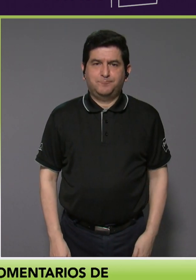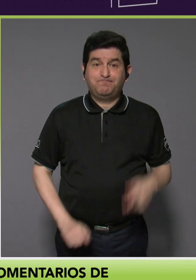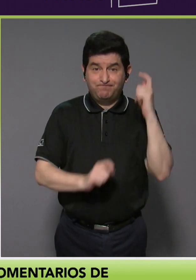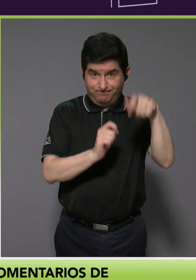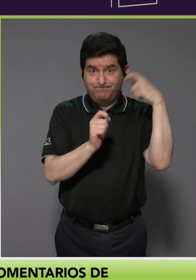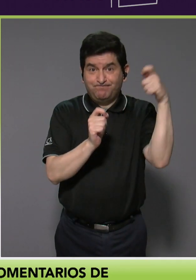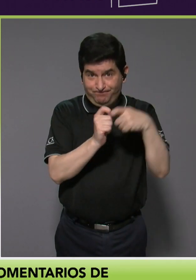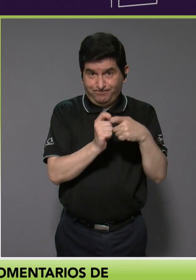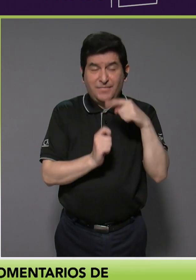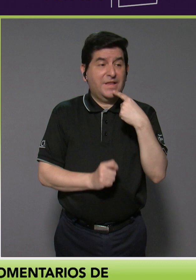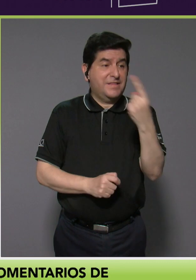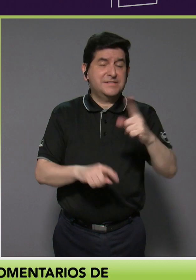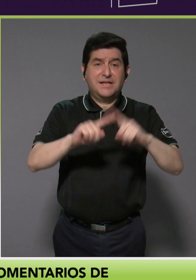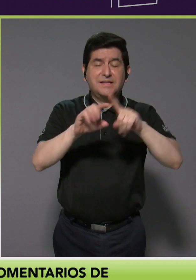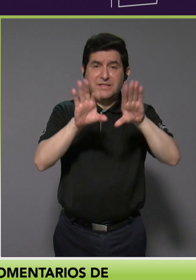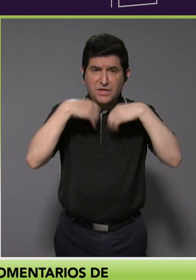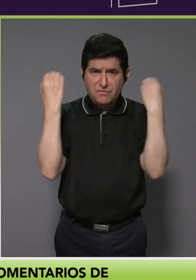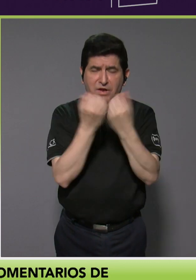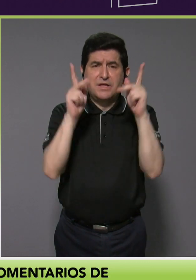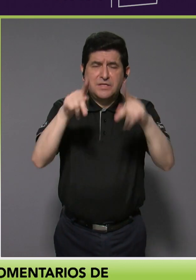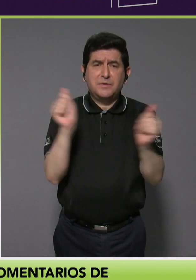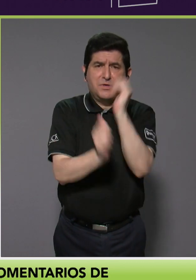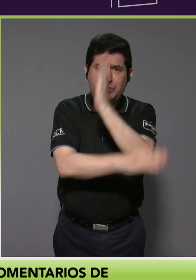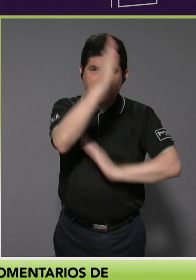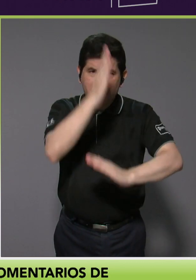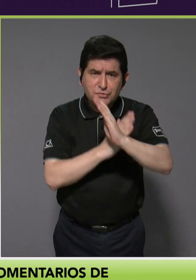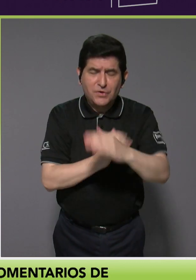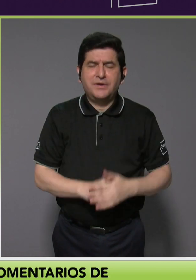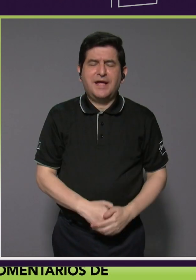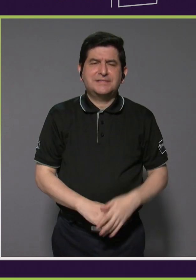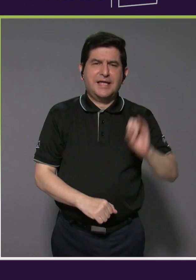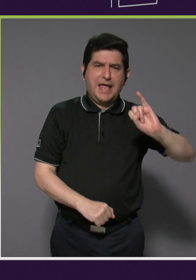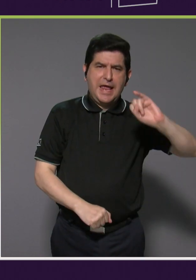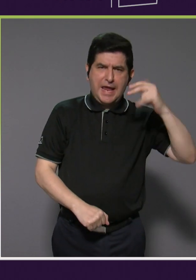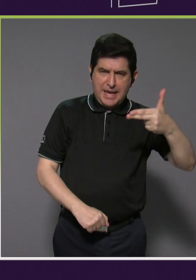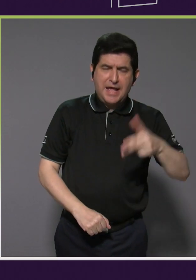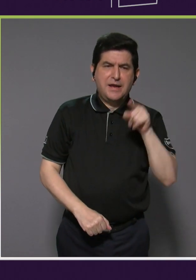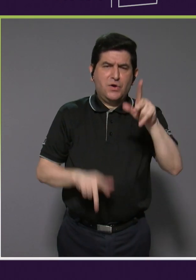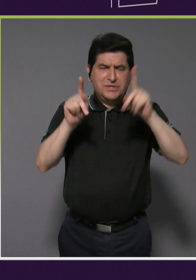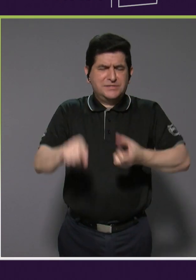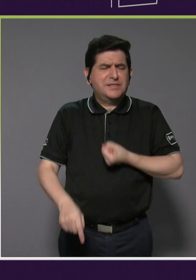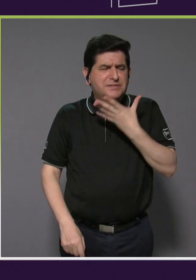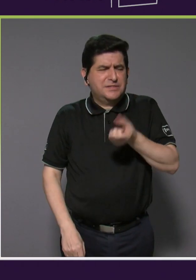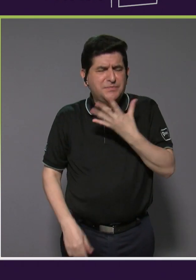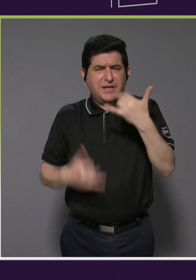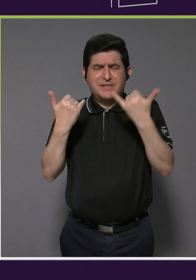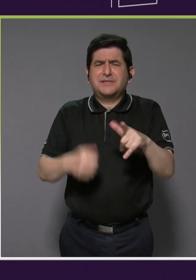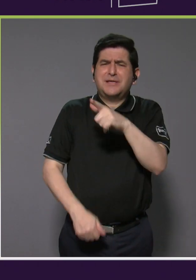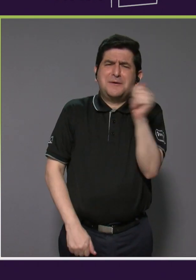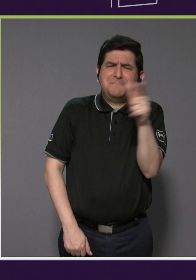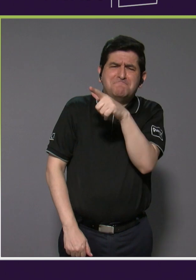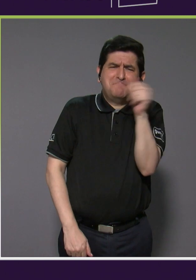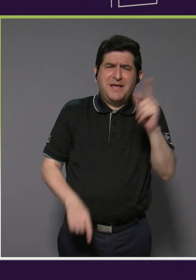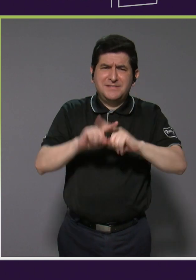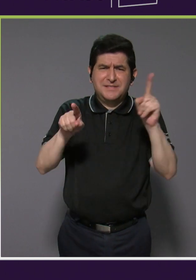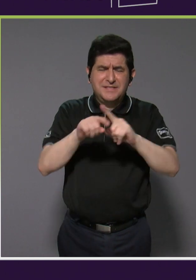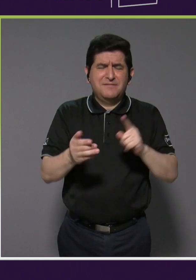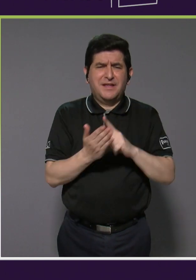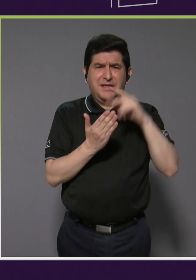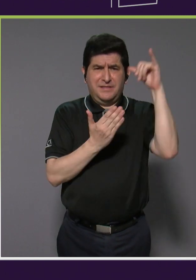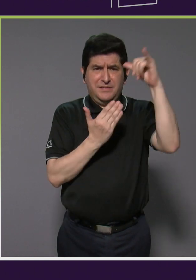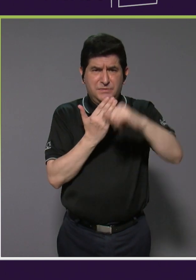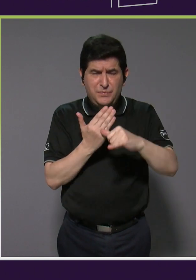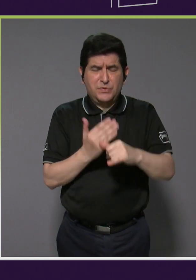Precisamente, ¿verdad? Es lo que dicen varias organizaciones de personas con discapacidad, doña Eliana, que se han estado manifestando desde hace meses con varias de estas